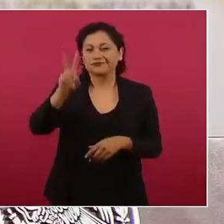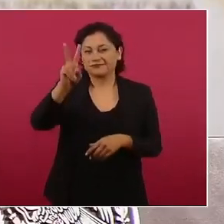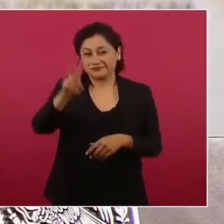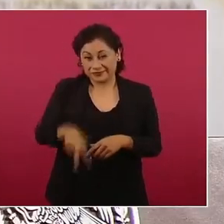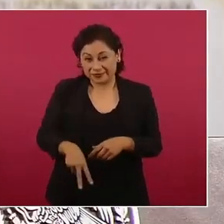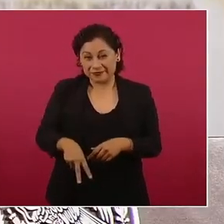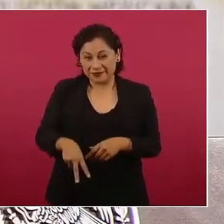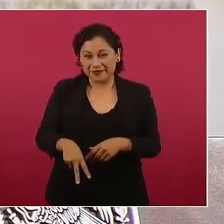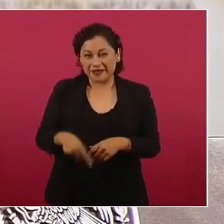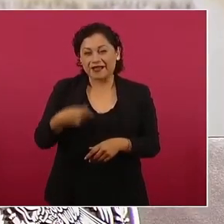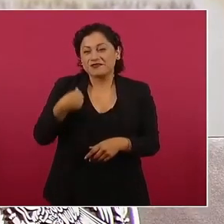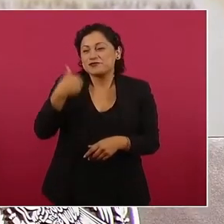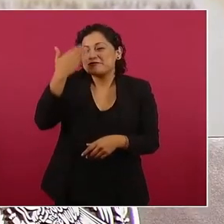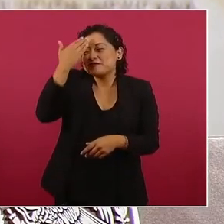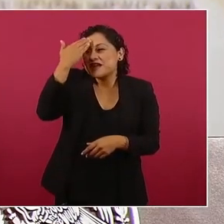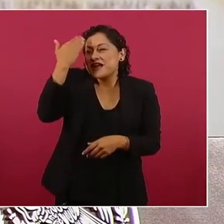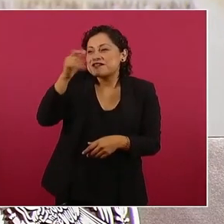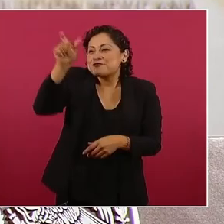predecibles.